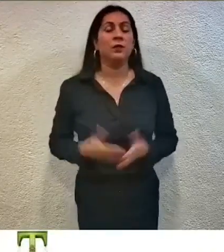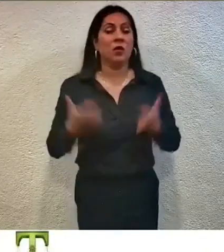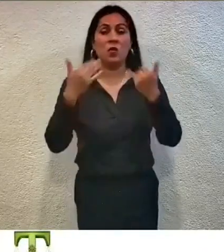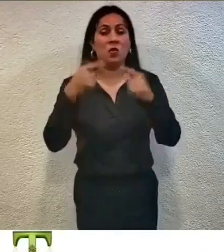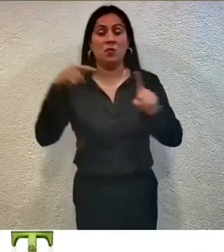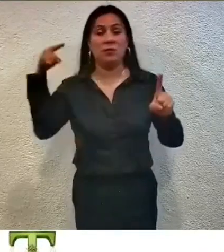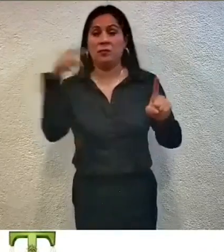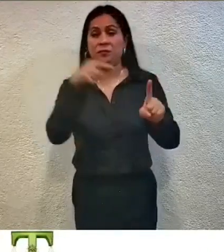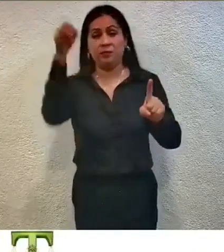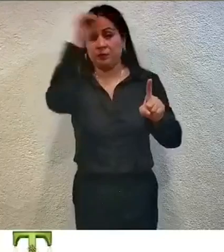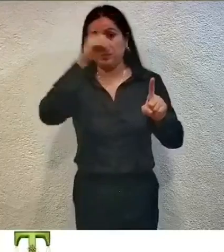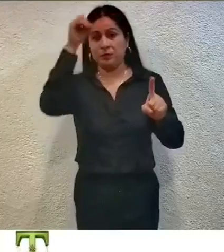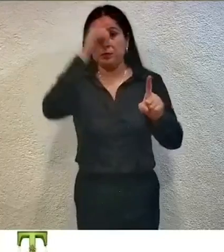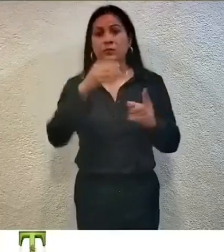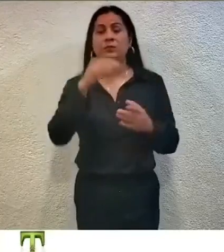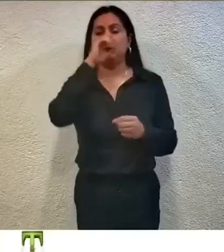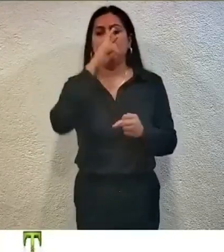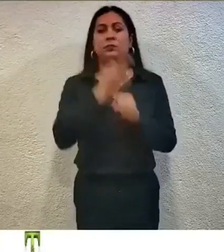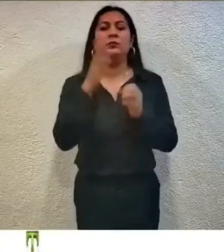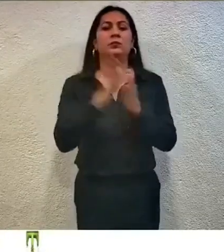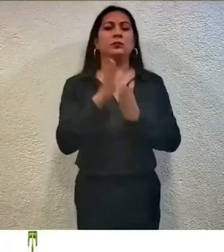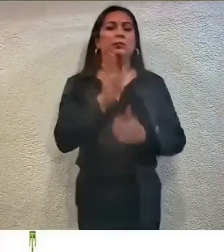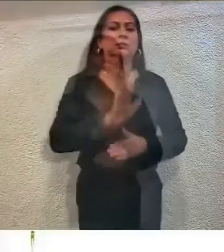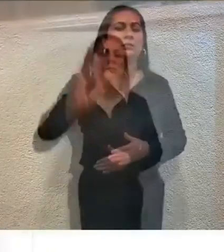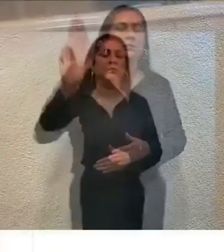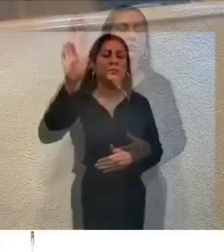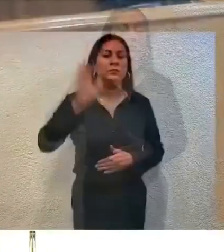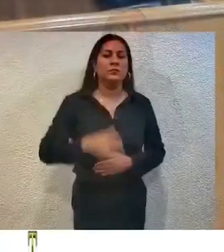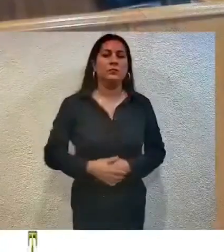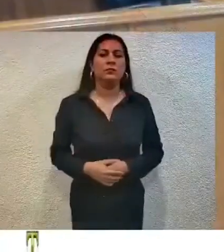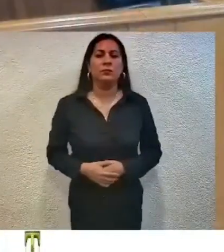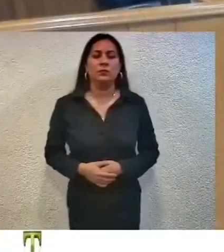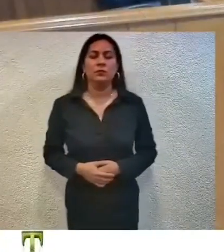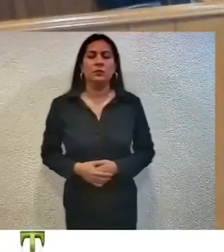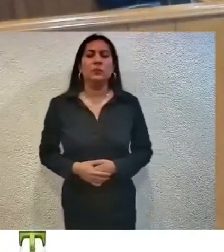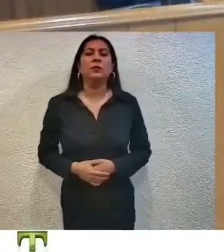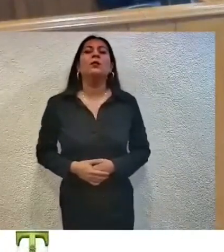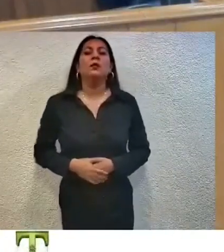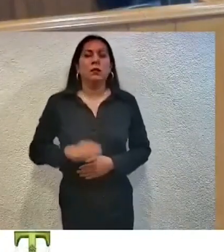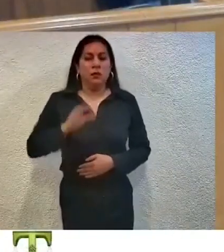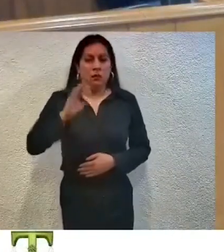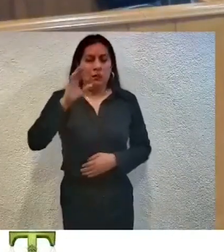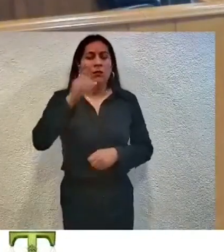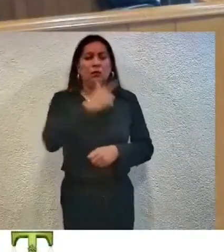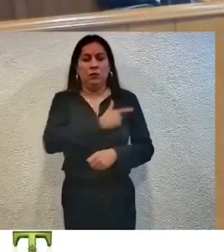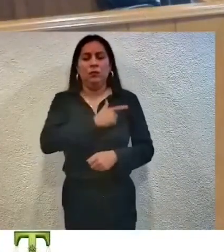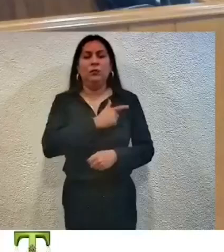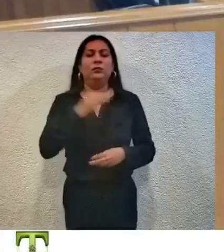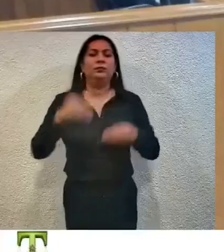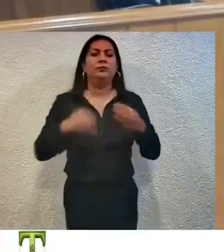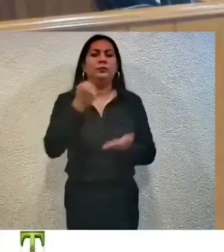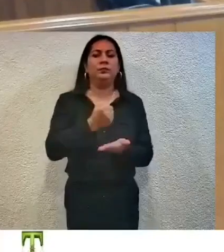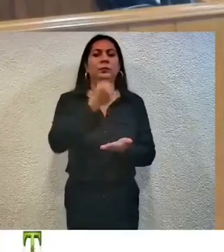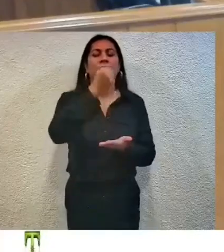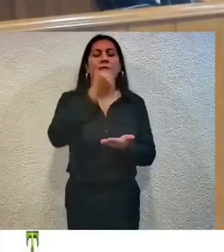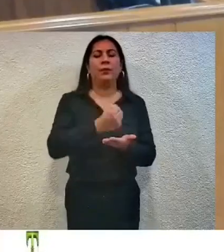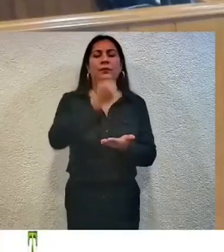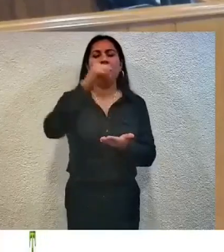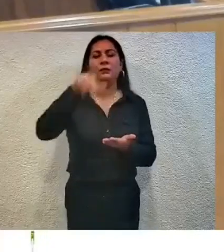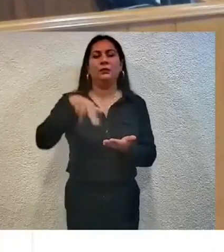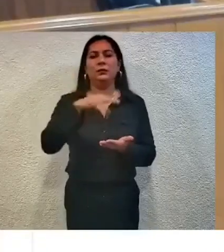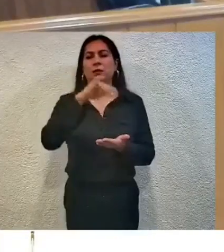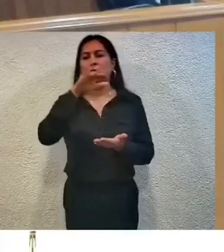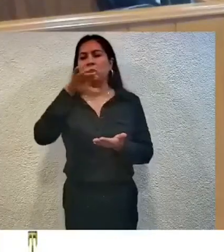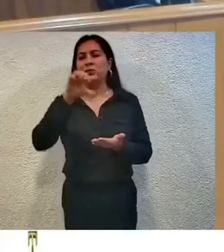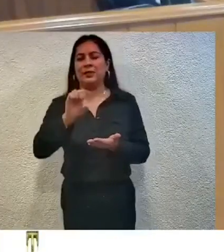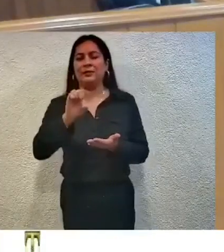habiendo comentarios al respecto, secretaria, tome la votación, por favor. Con su autorización, magistrada presidenta. Magistrado ponente, José Inés